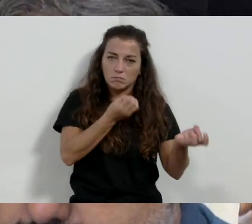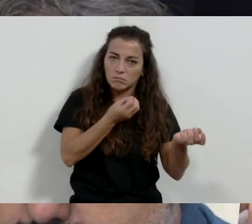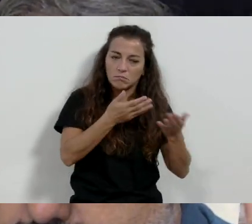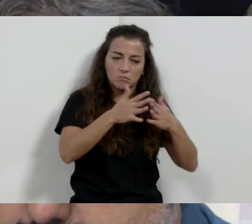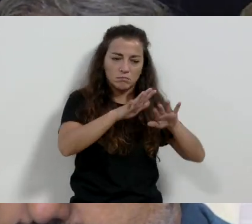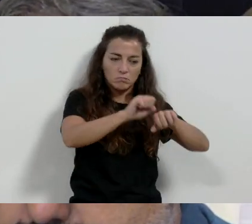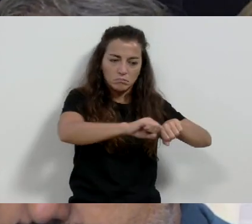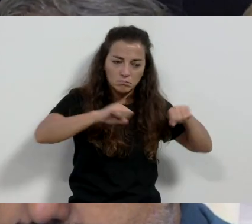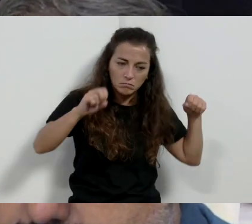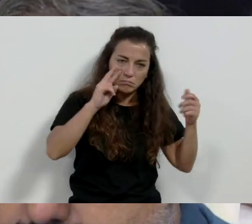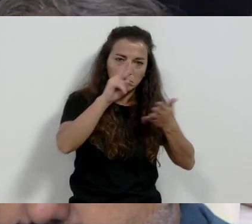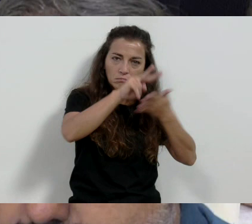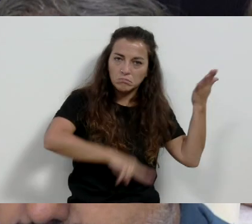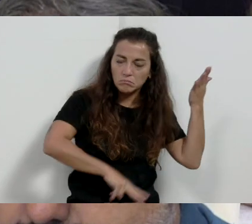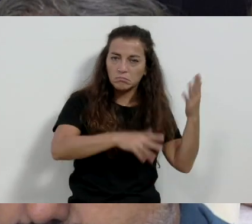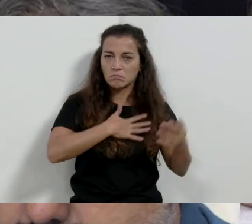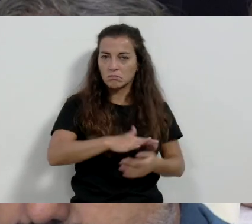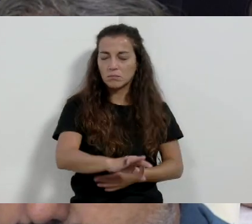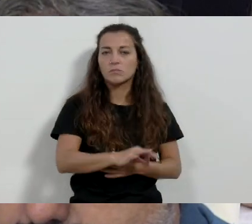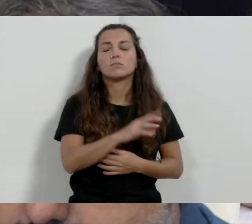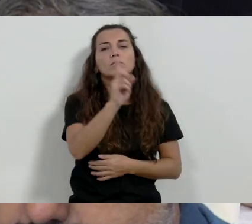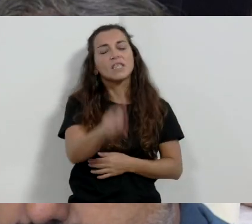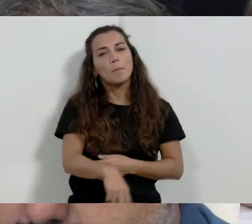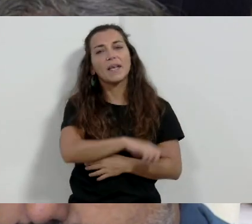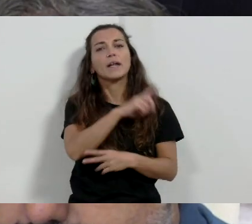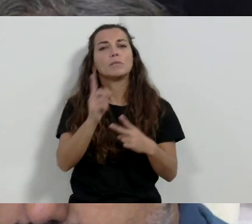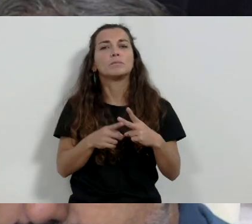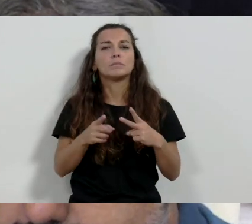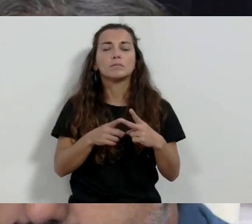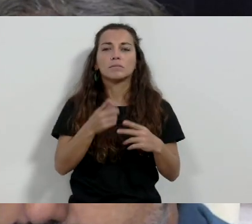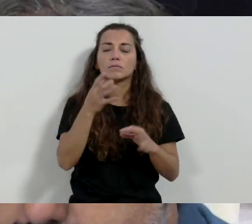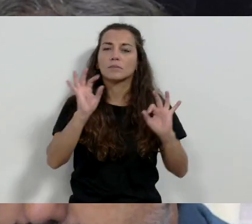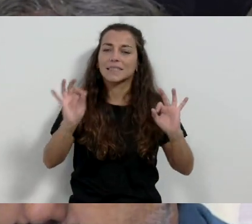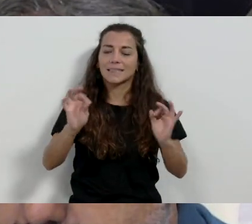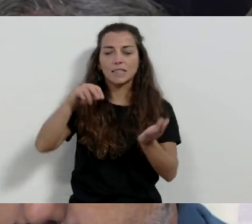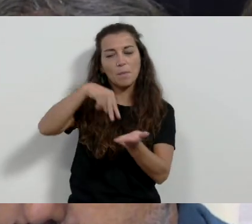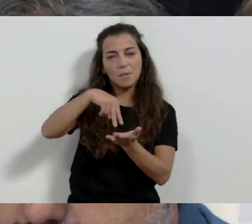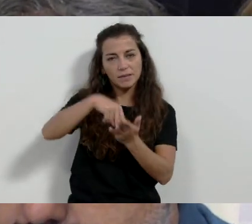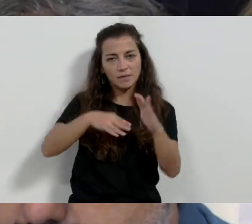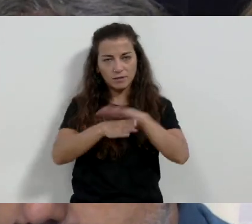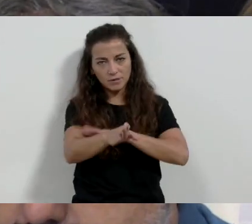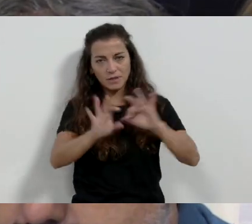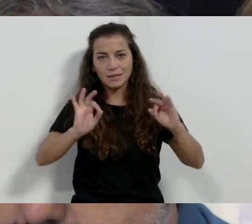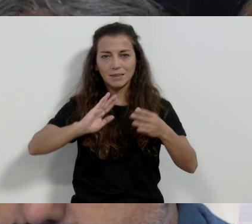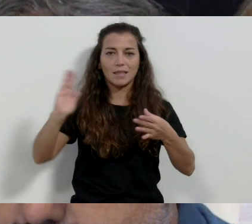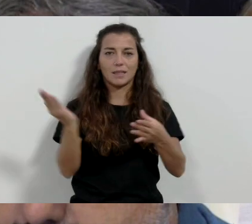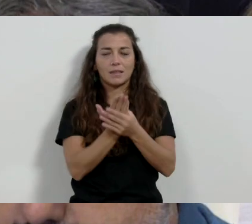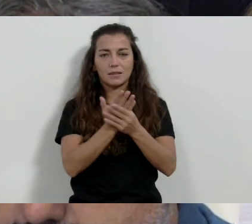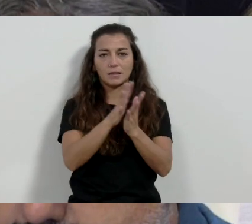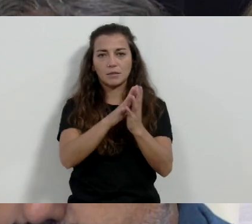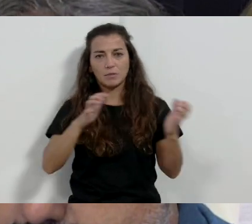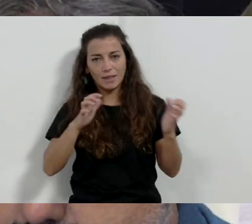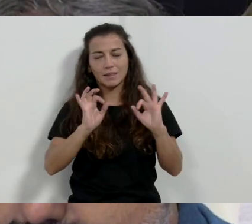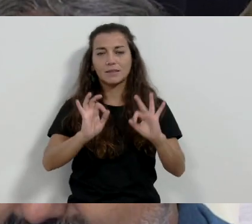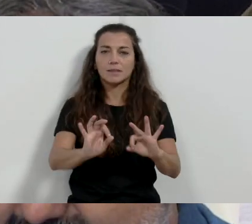del ayuntamiento, sino también, por ejemplo, pues con la presencia y acceso a los expedientes por parte de la Junta de Gobierno